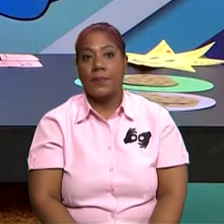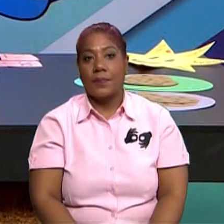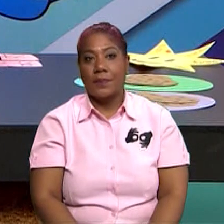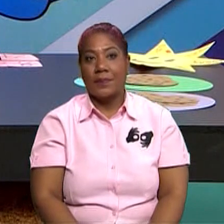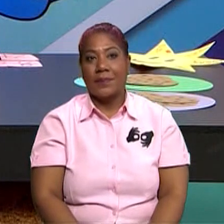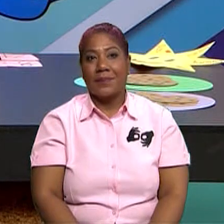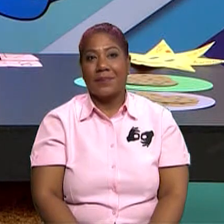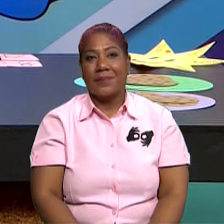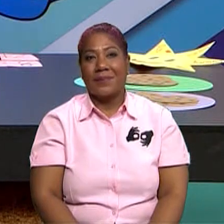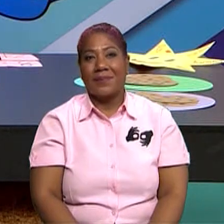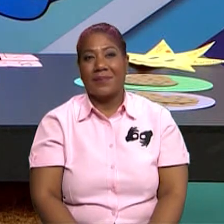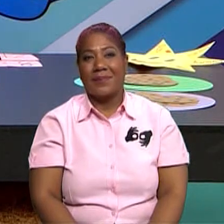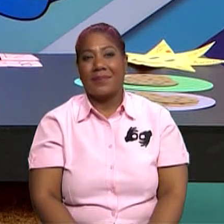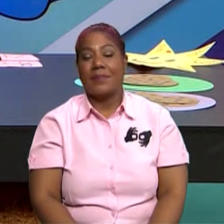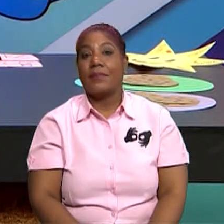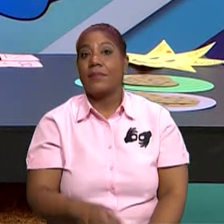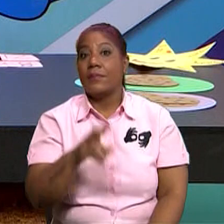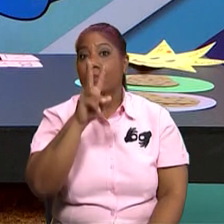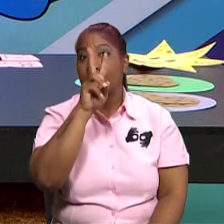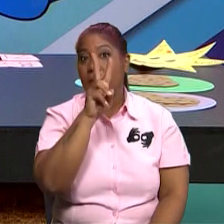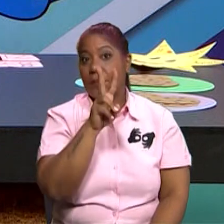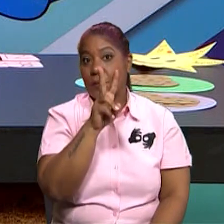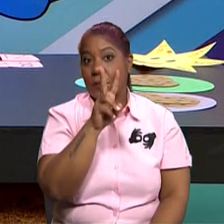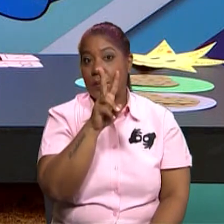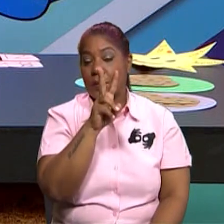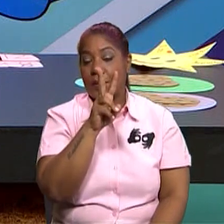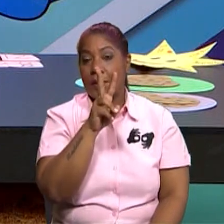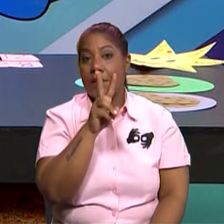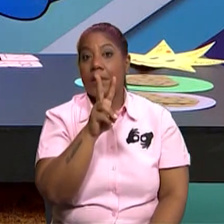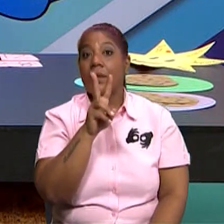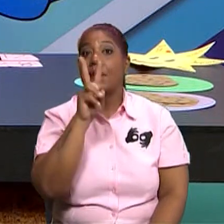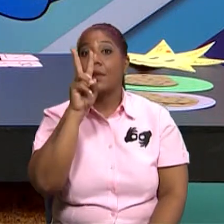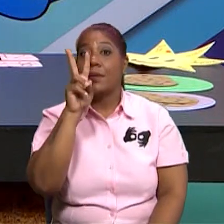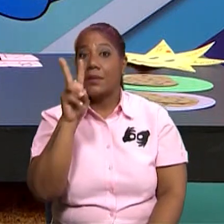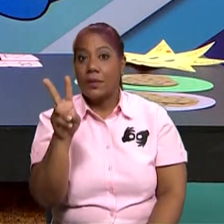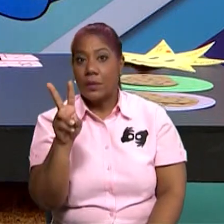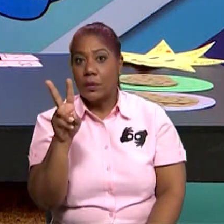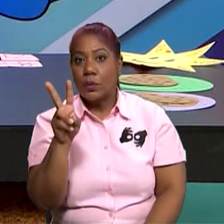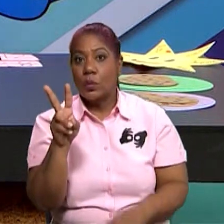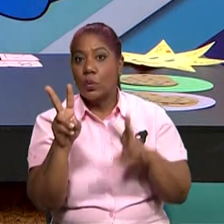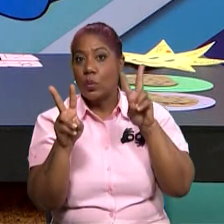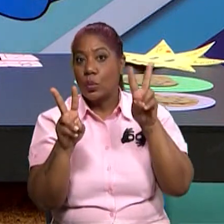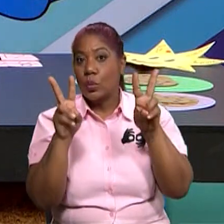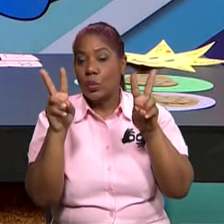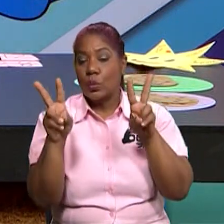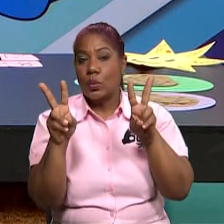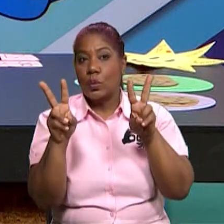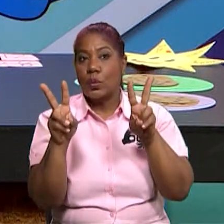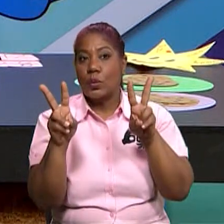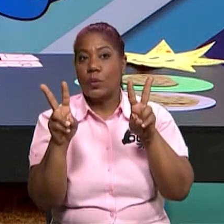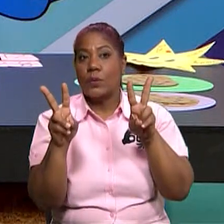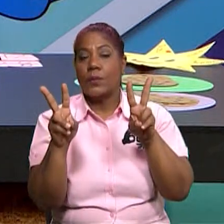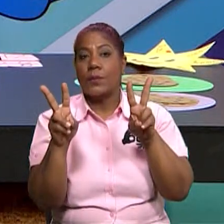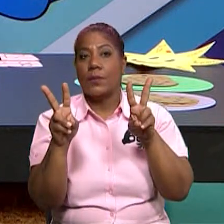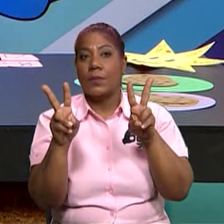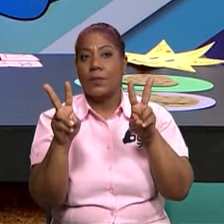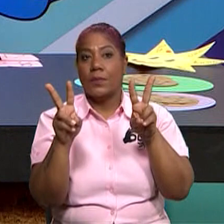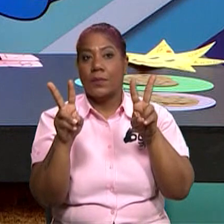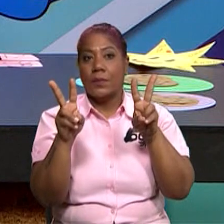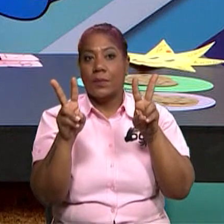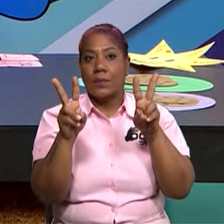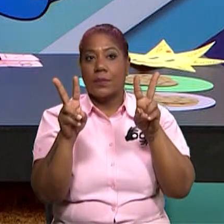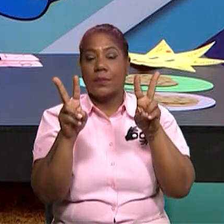galletas y tengo 2 grupos, que mi dividendo es igual a mi divisor y lo